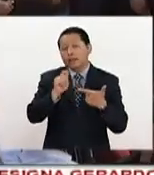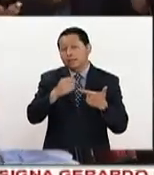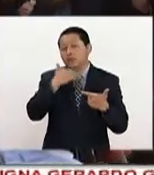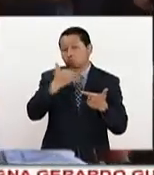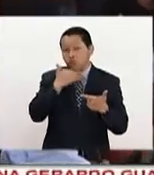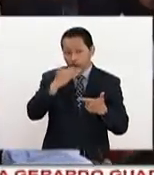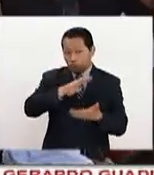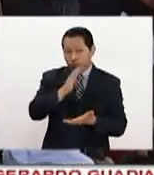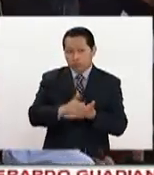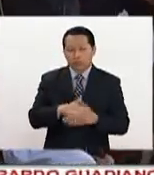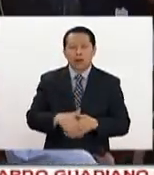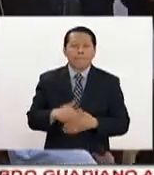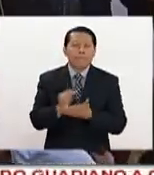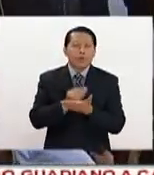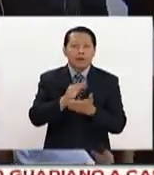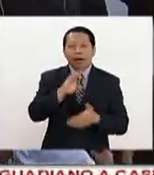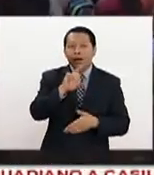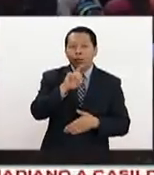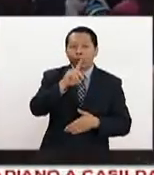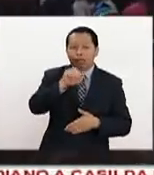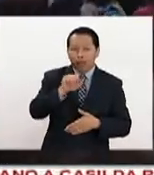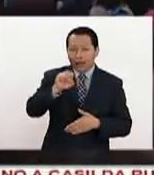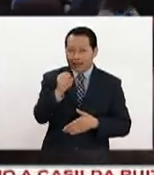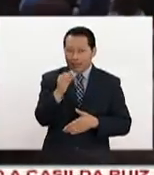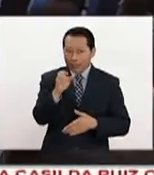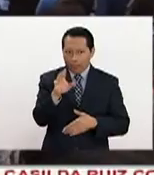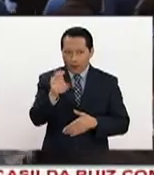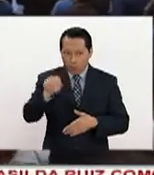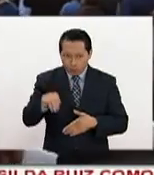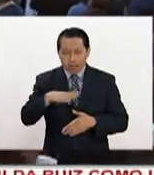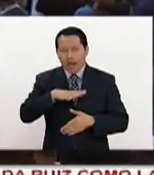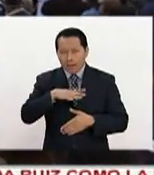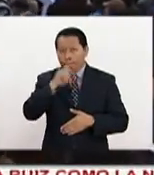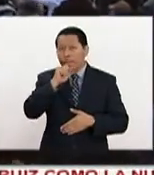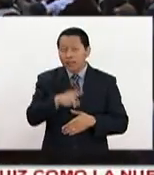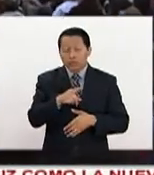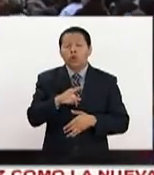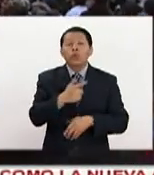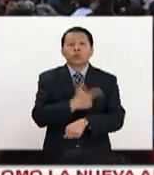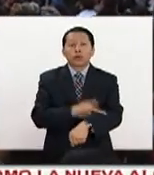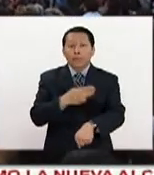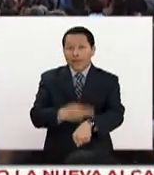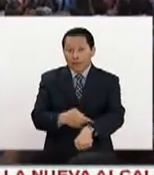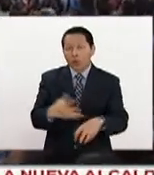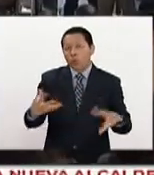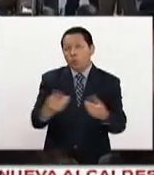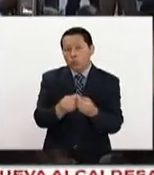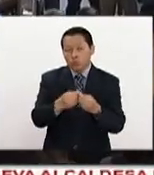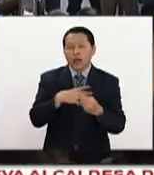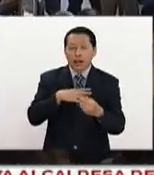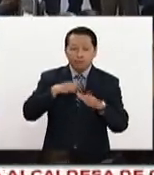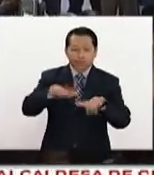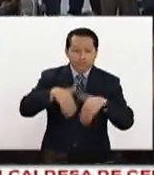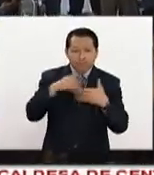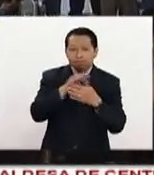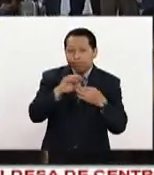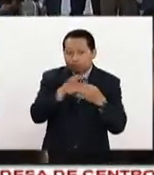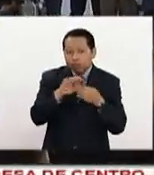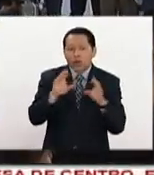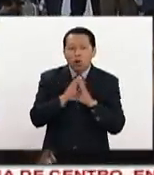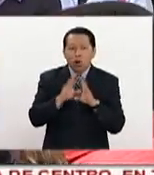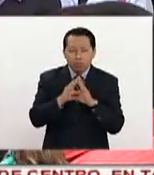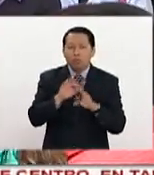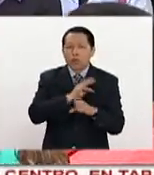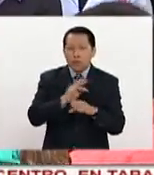Y la precandidata de Morena, Claudia Sheinbaum, se reunió con habitantes de la delegación Gustavo Amadero. Reiteró sus propuestas de rescate de la ciudad, como